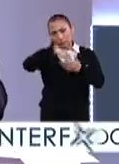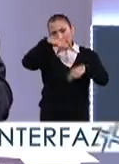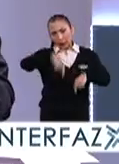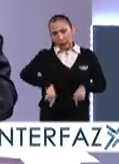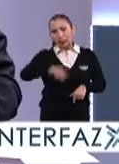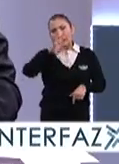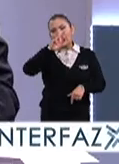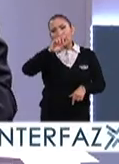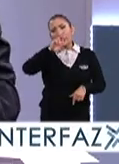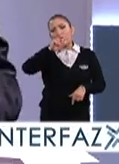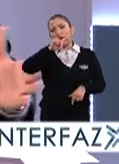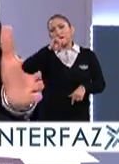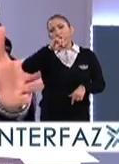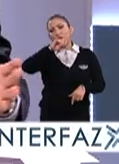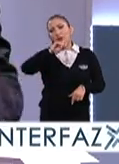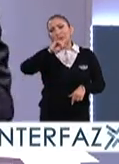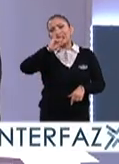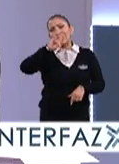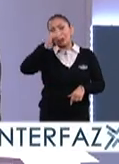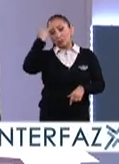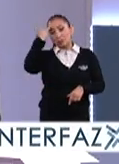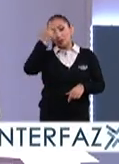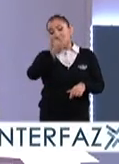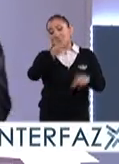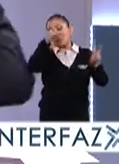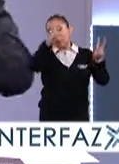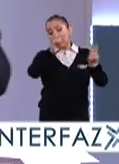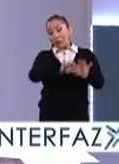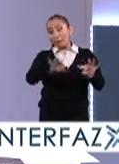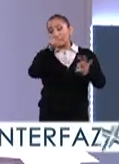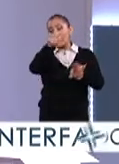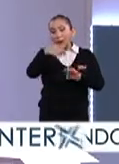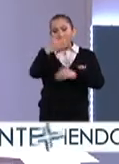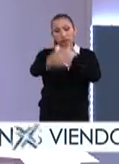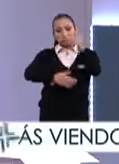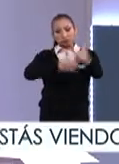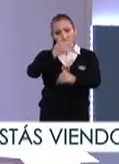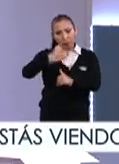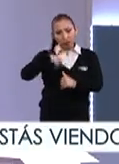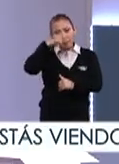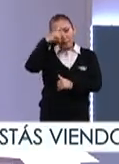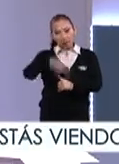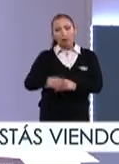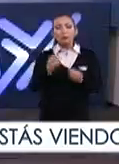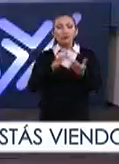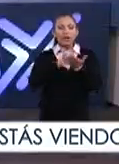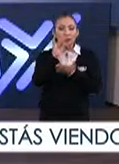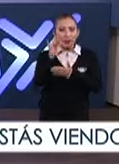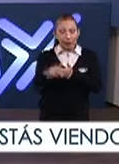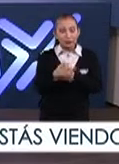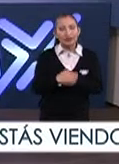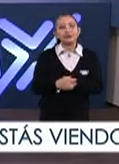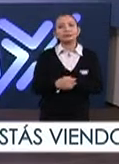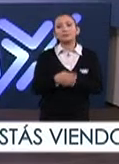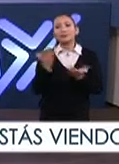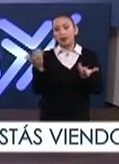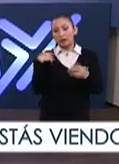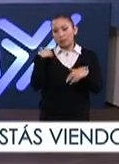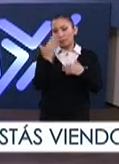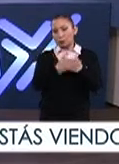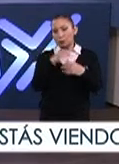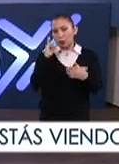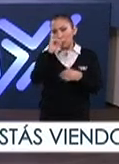en Rebotando Ideas, pues sobre estos temas claves, fundamentales para el desarrollo de nuestra sociedad. Muchísimas gracias, Mauricio. Muchas gracias. Gracias. Nos vemos el